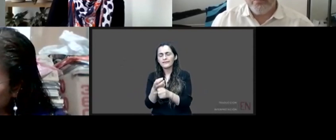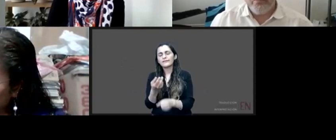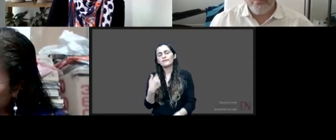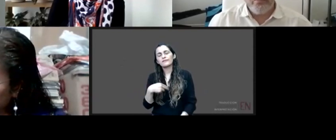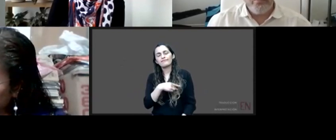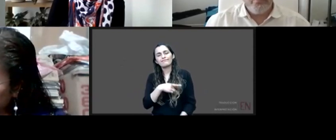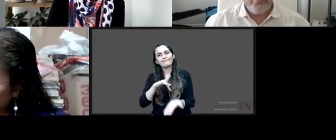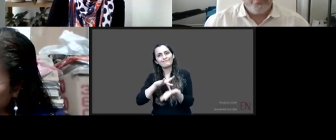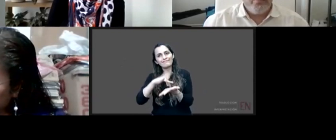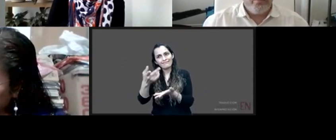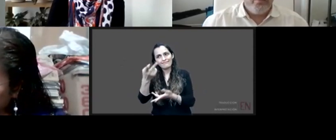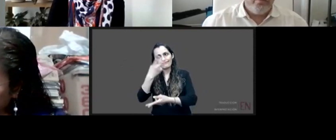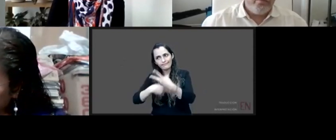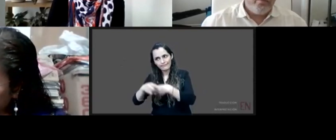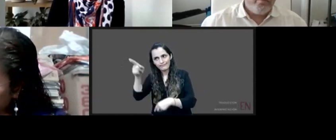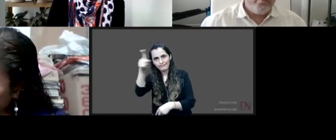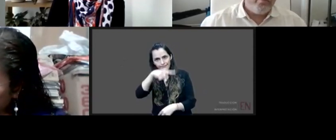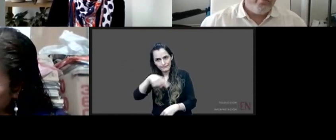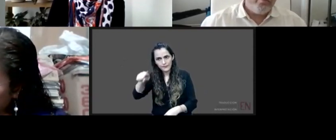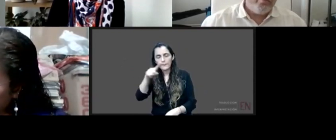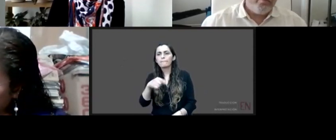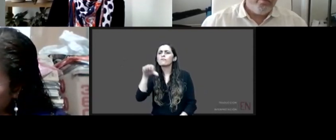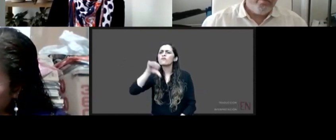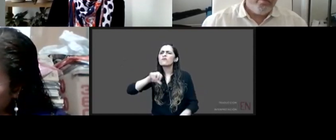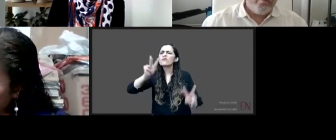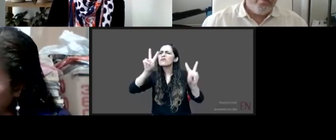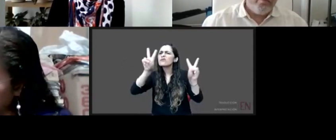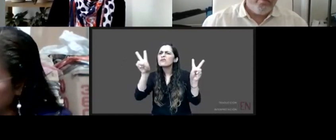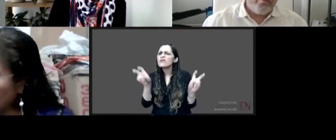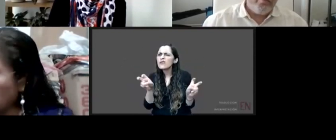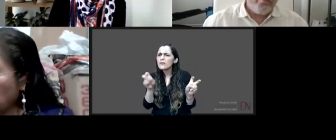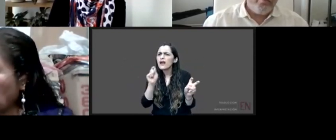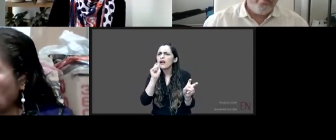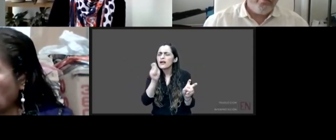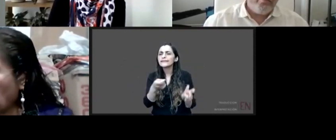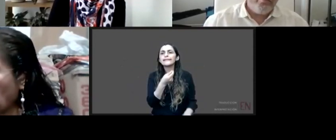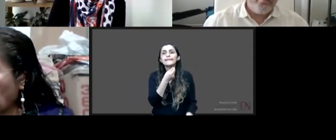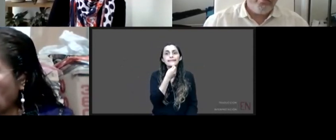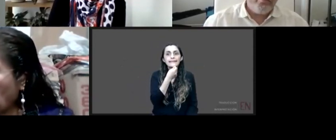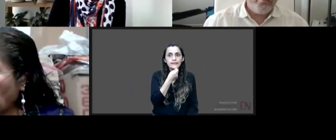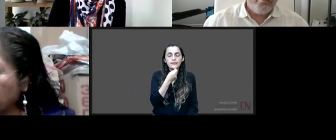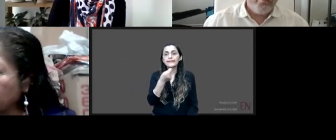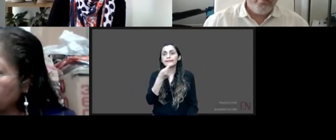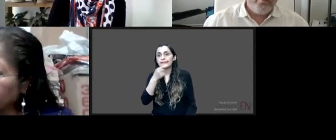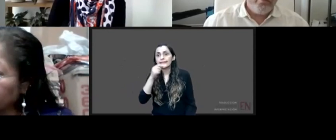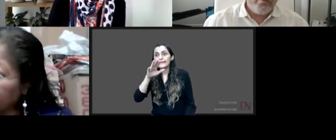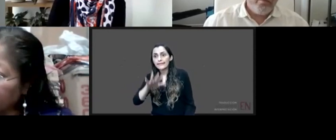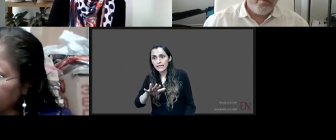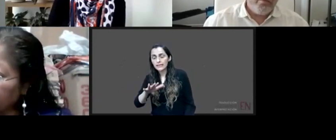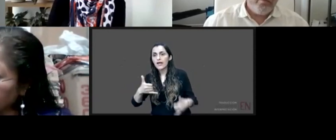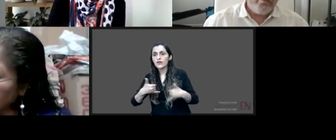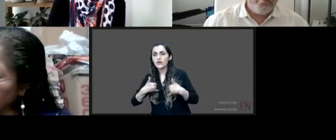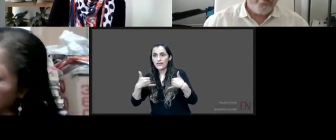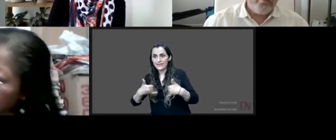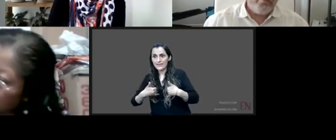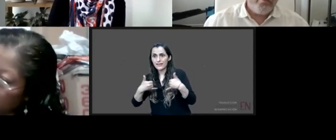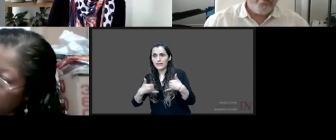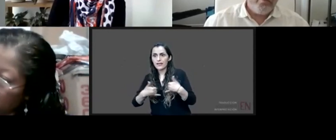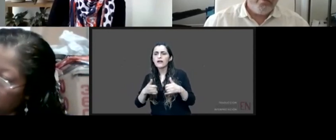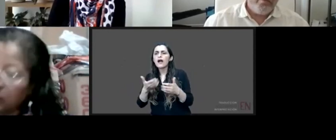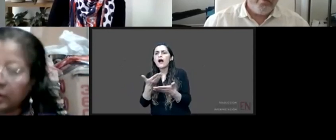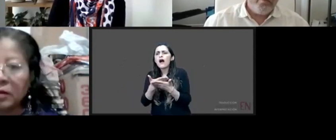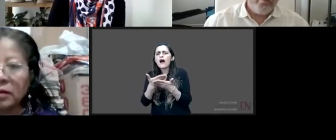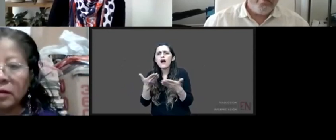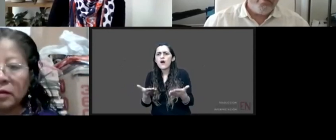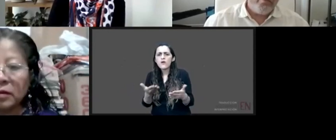de niñas, niños y adolescentes y las barreras en la pandemia. Es un tema trascendental en cuanto a dignidad y